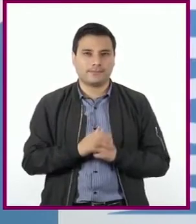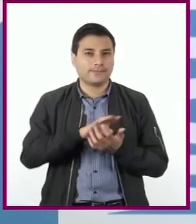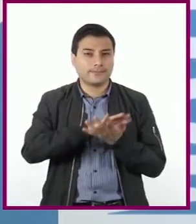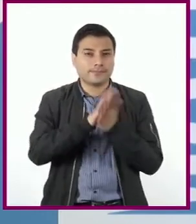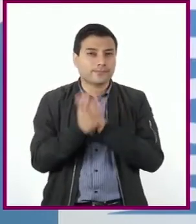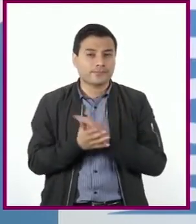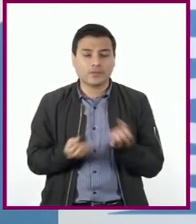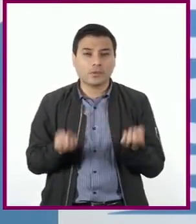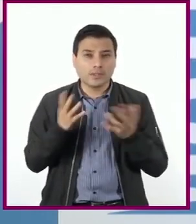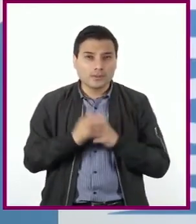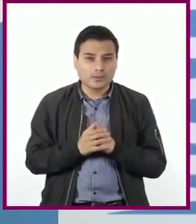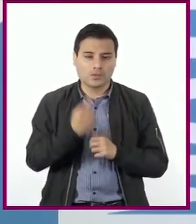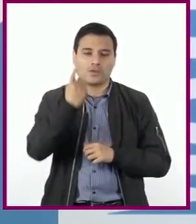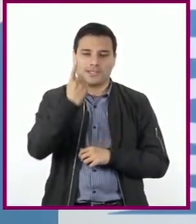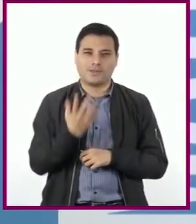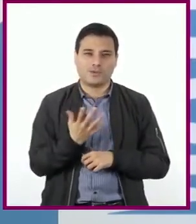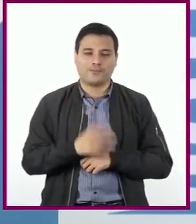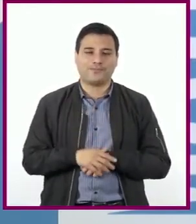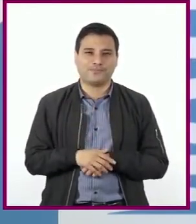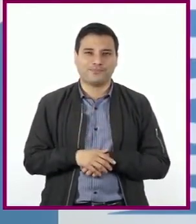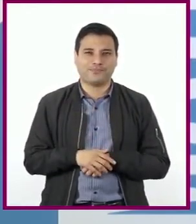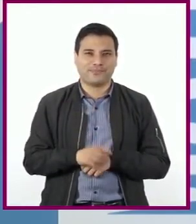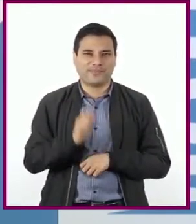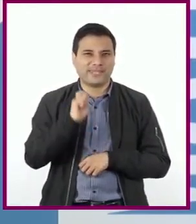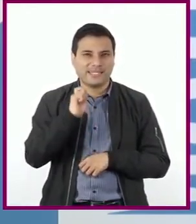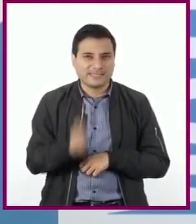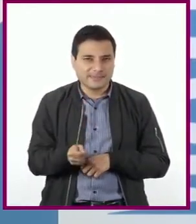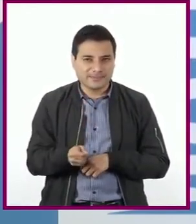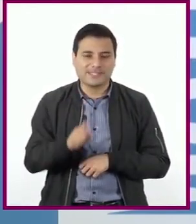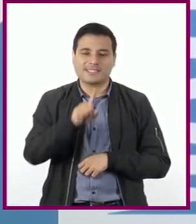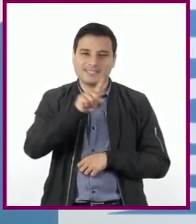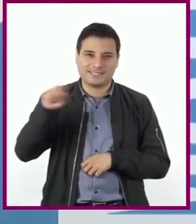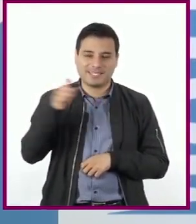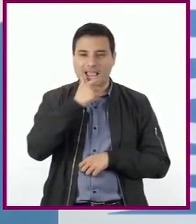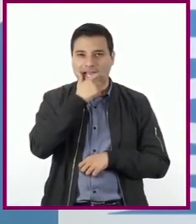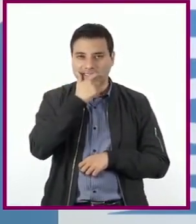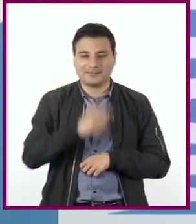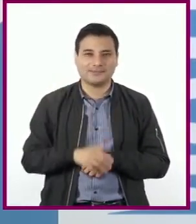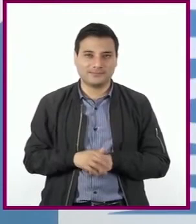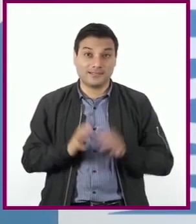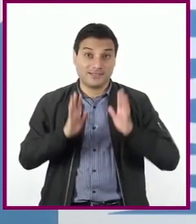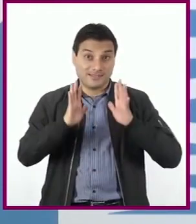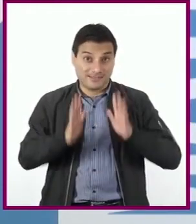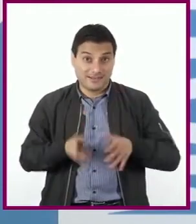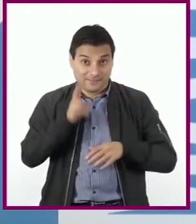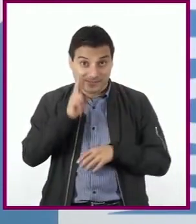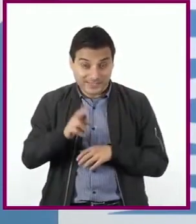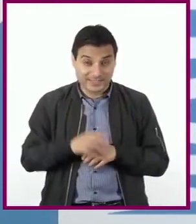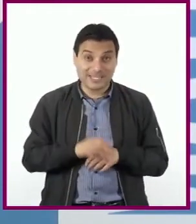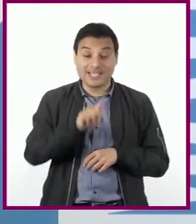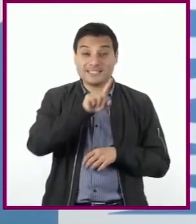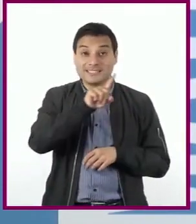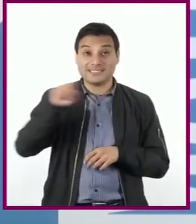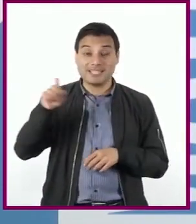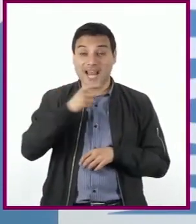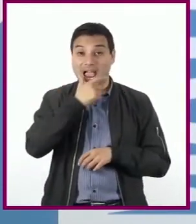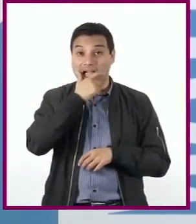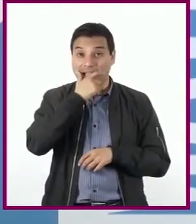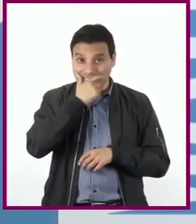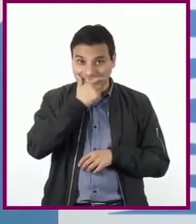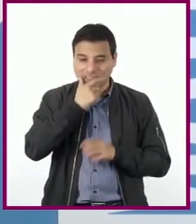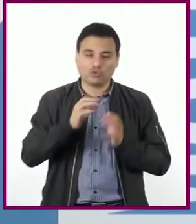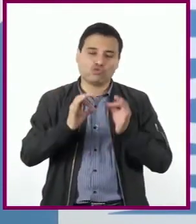equivalen a 1/5, lo que resulta 100. Así que 100 galletas del total de la